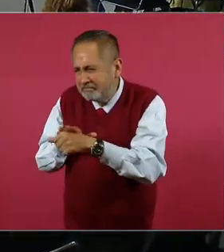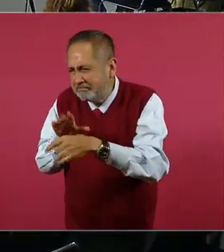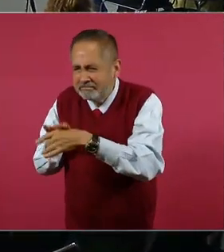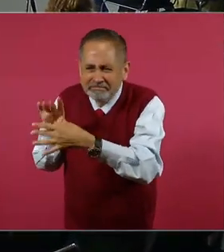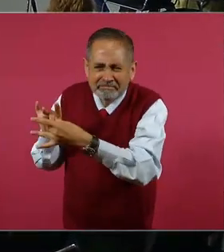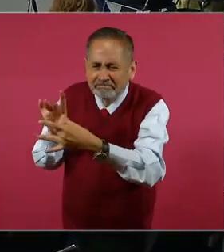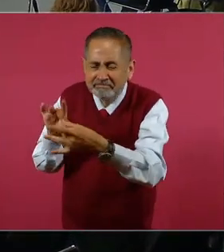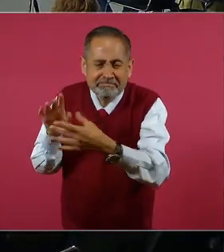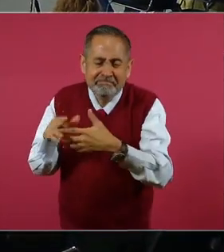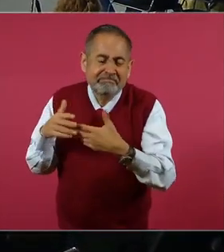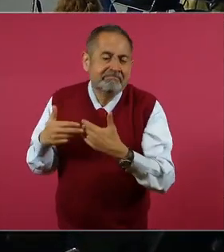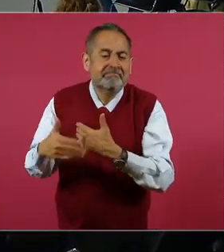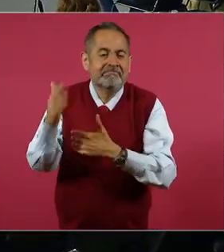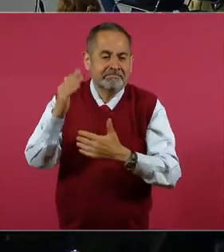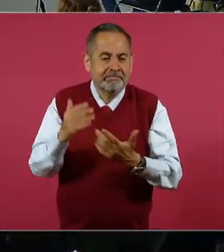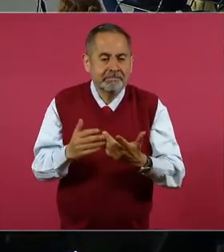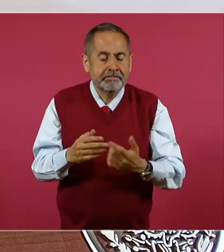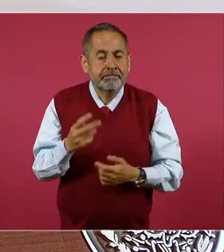Entonces,